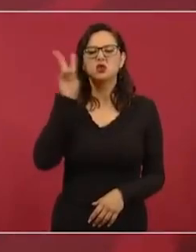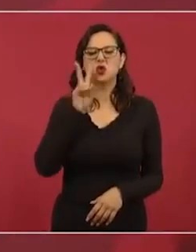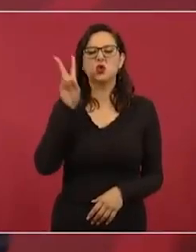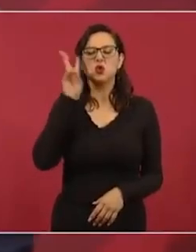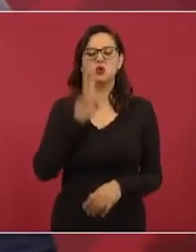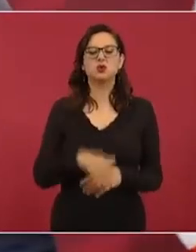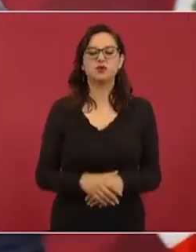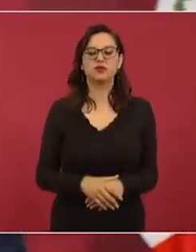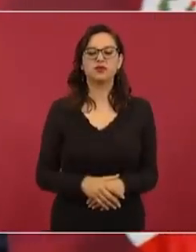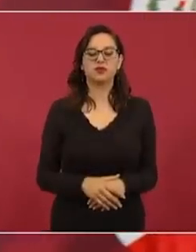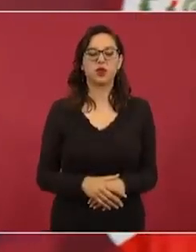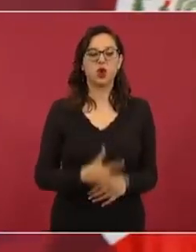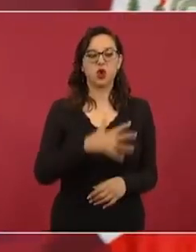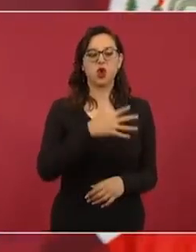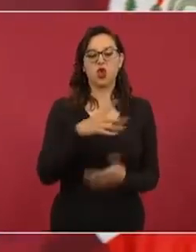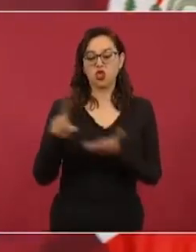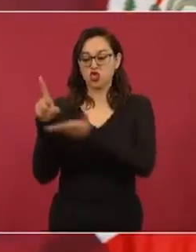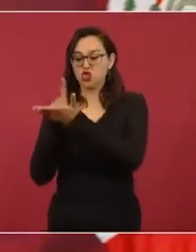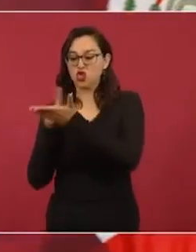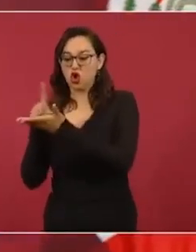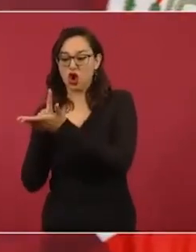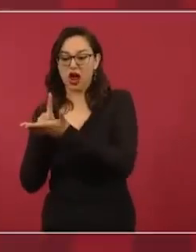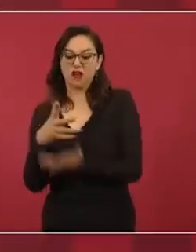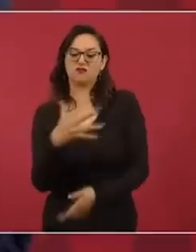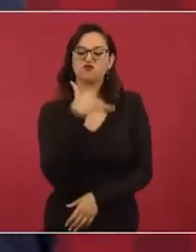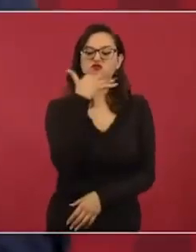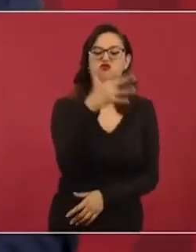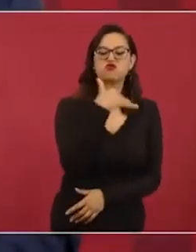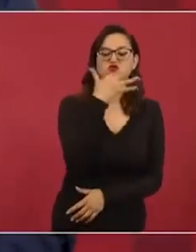La corrupción es como la droga.